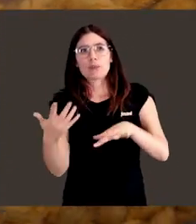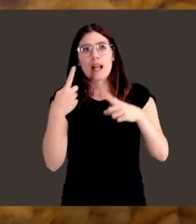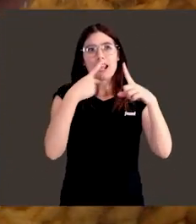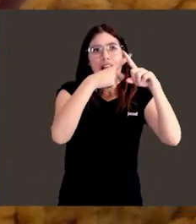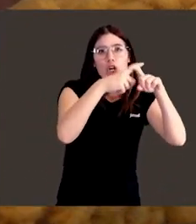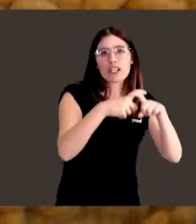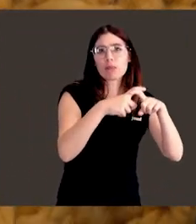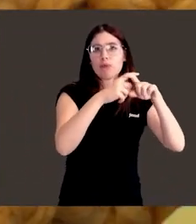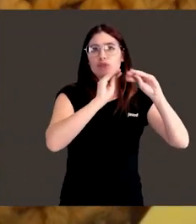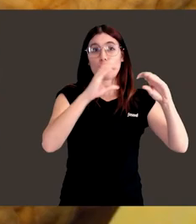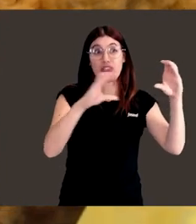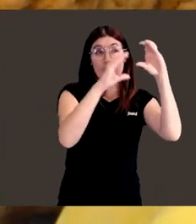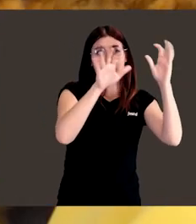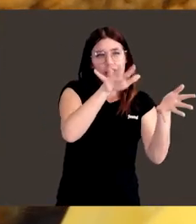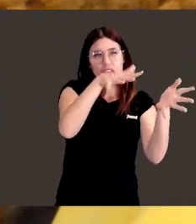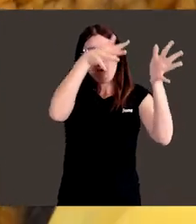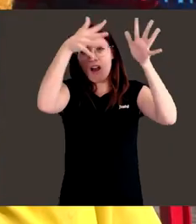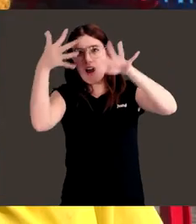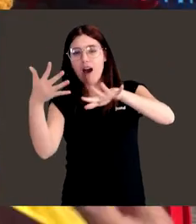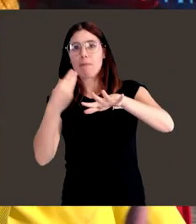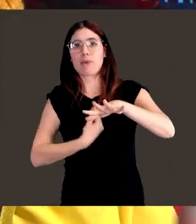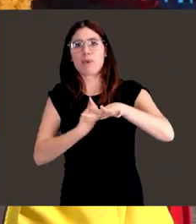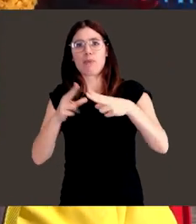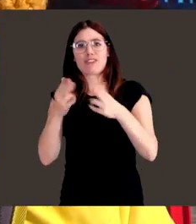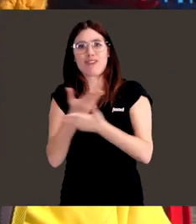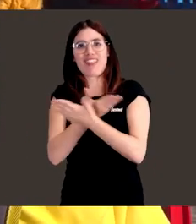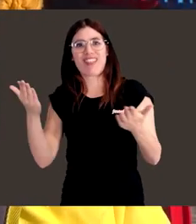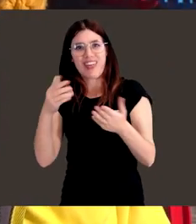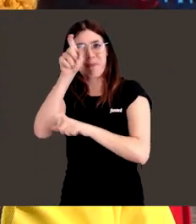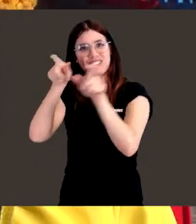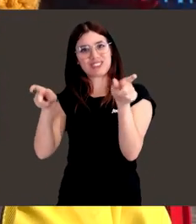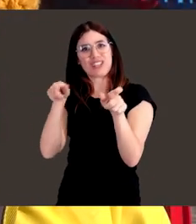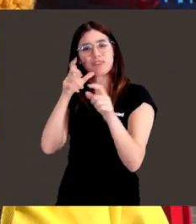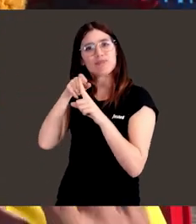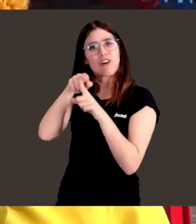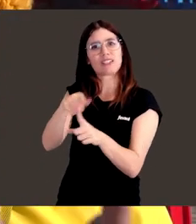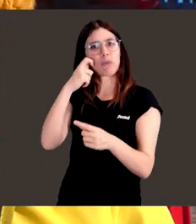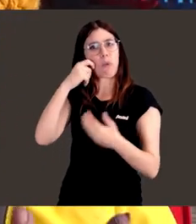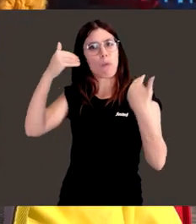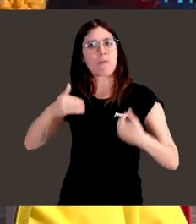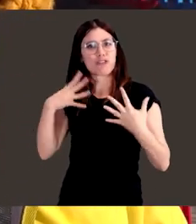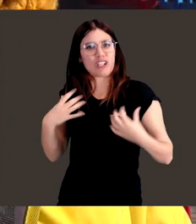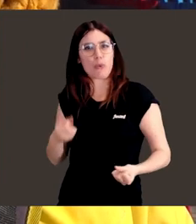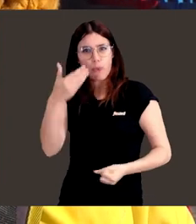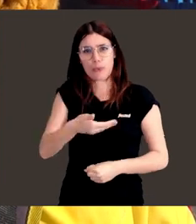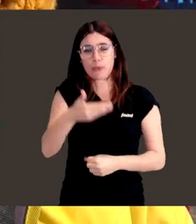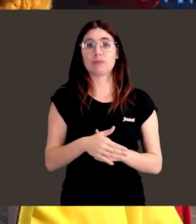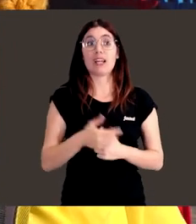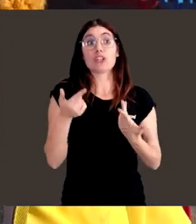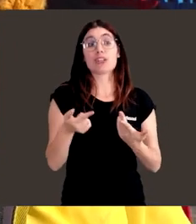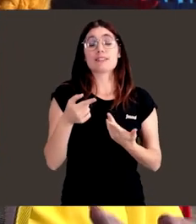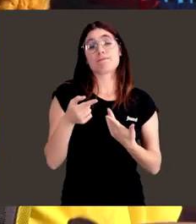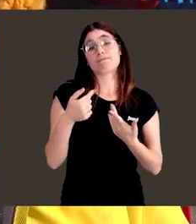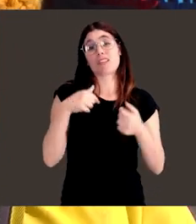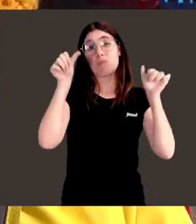los algoritmos y la ciencia en una manera de preocuparse por las personas porque tiene una finalidad muy humana lo que ella hizo.